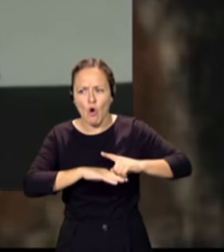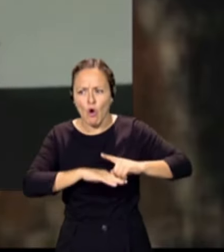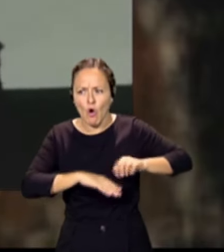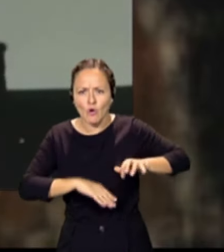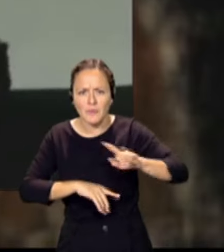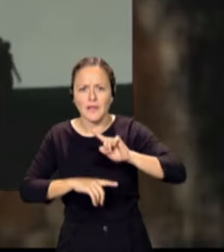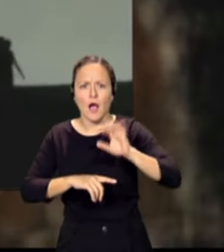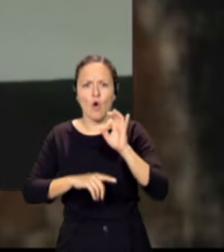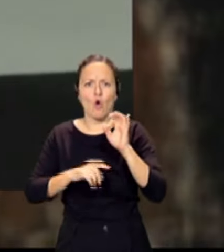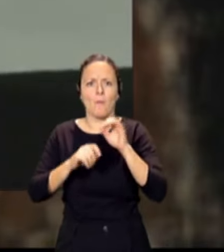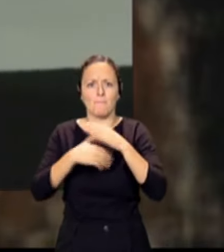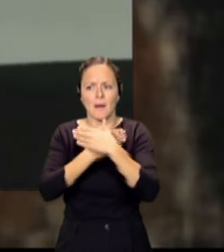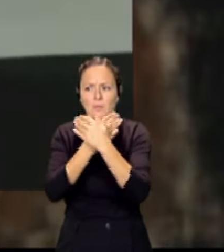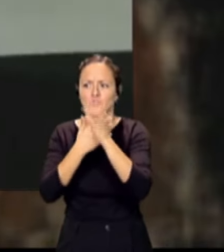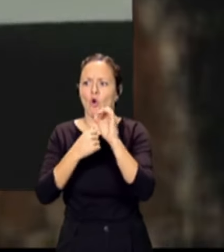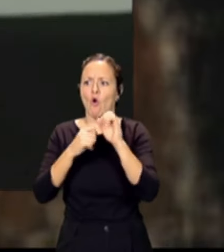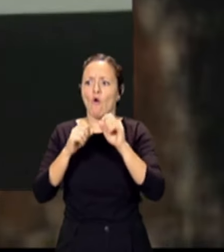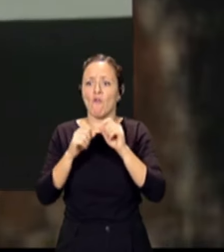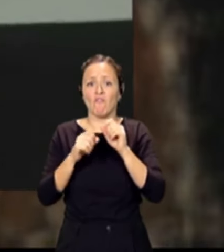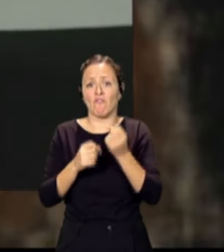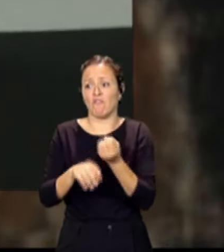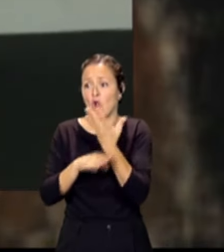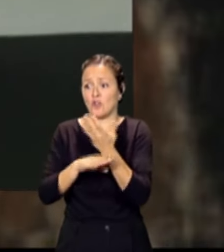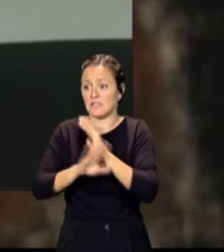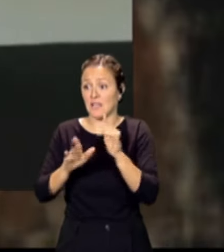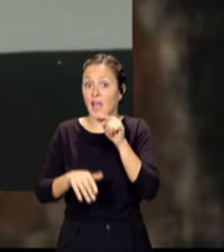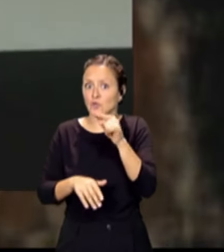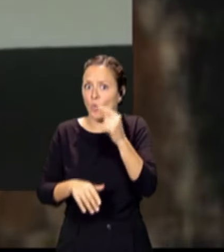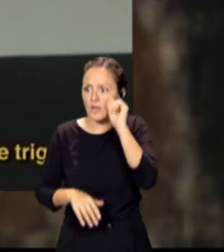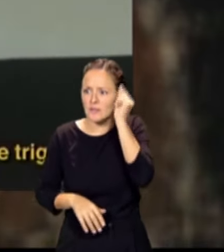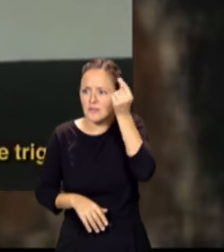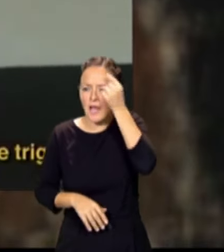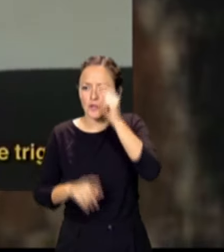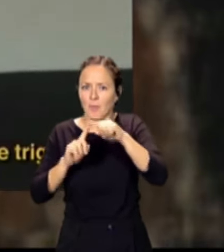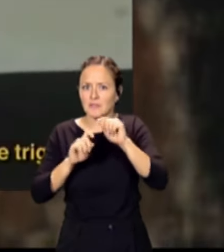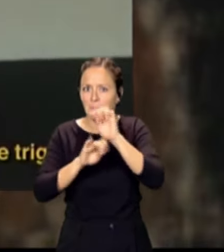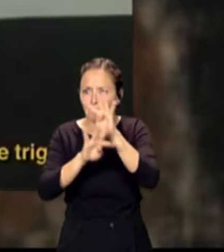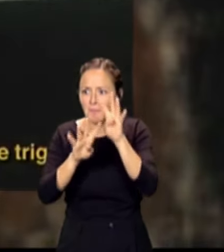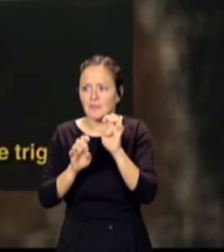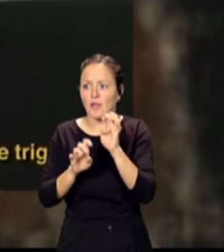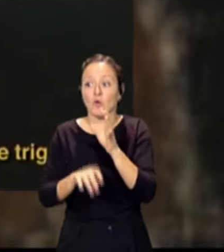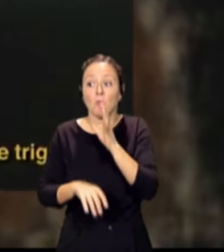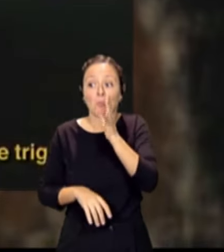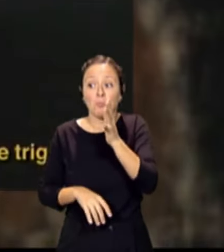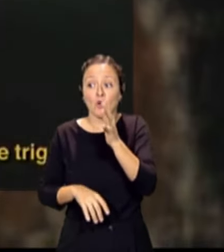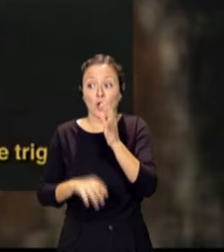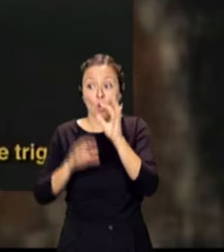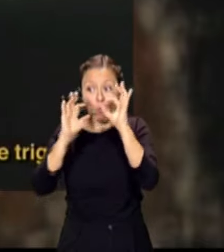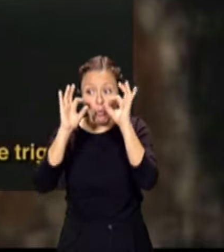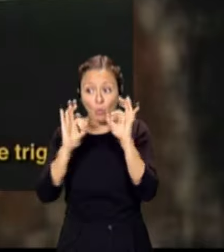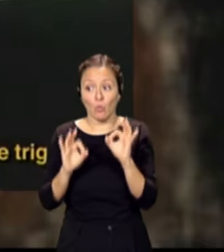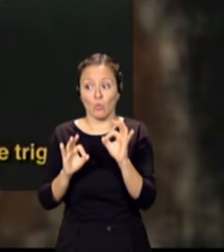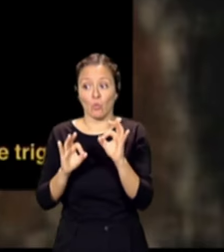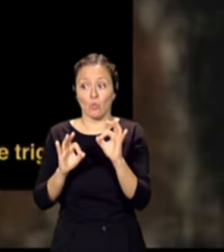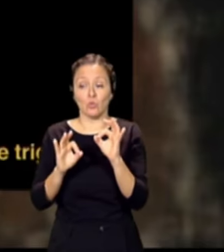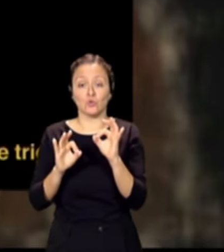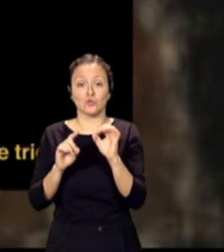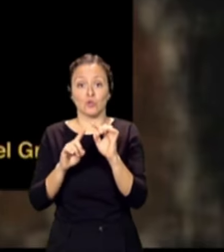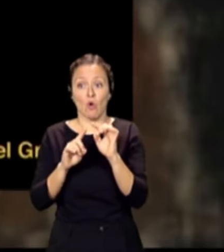flor te das cuenta que eso está diseñado con un talento y un misterio de ver que después de haber estado un grano de